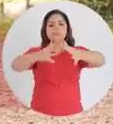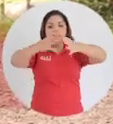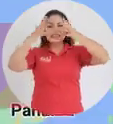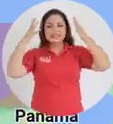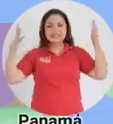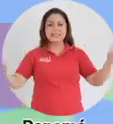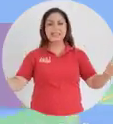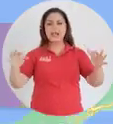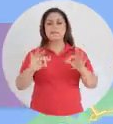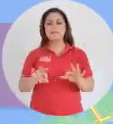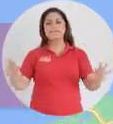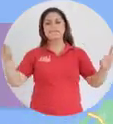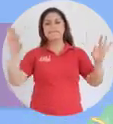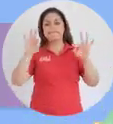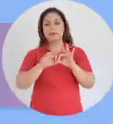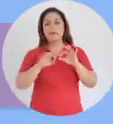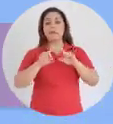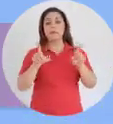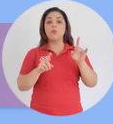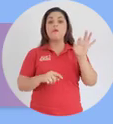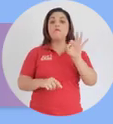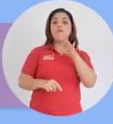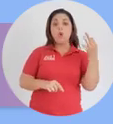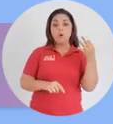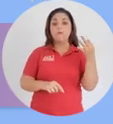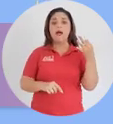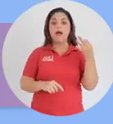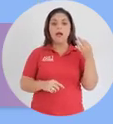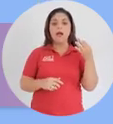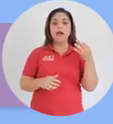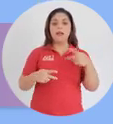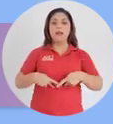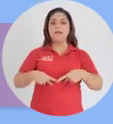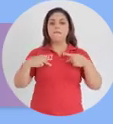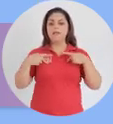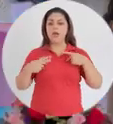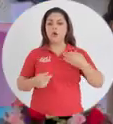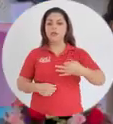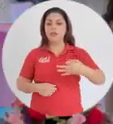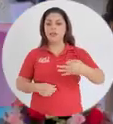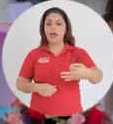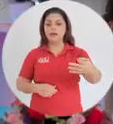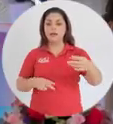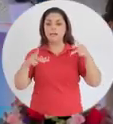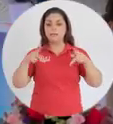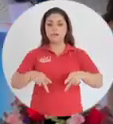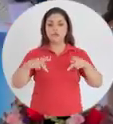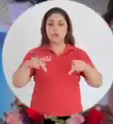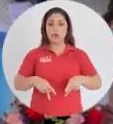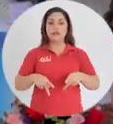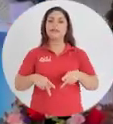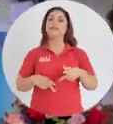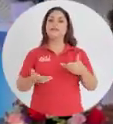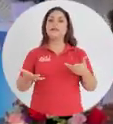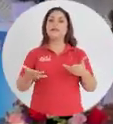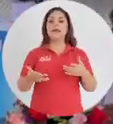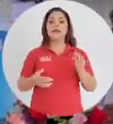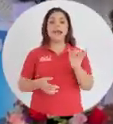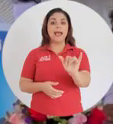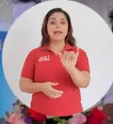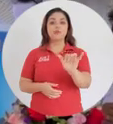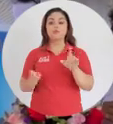nivel macro fundamental, pero la forma en que ha atravesado la vida cotidiana de las personas y que de una u